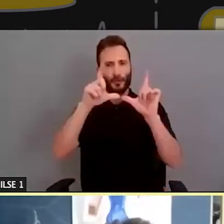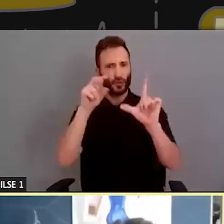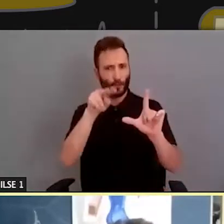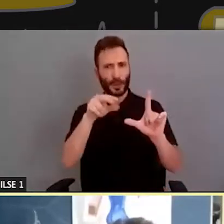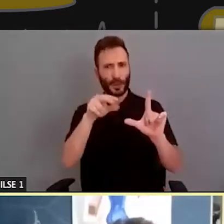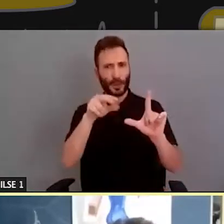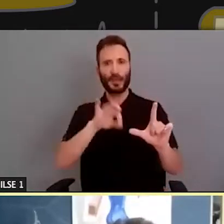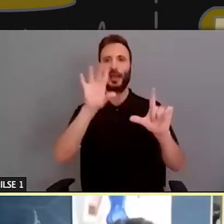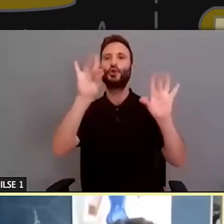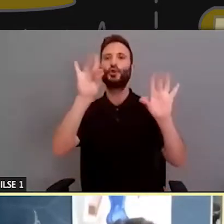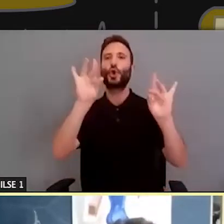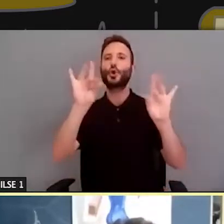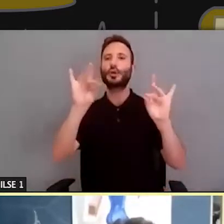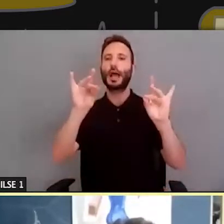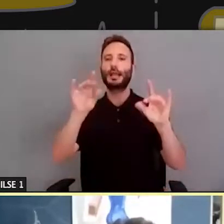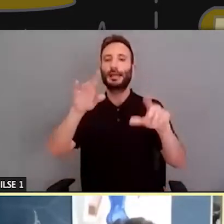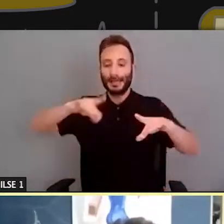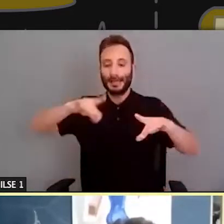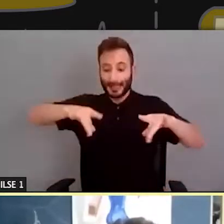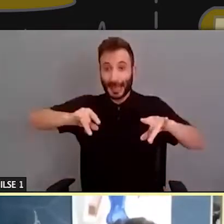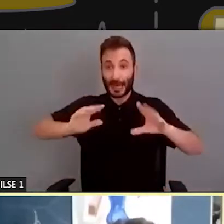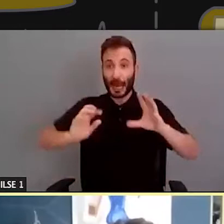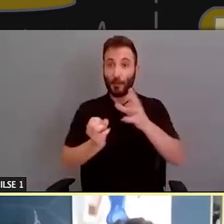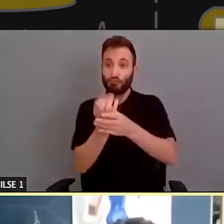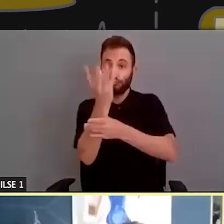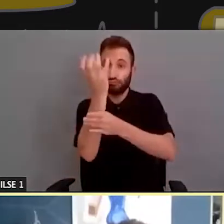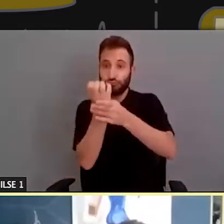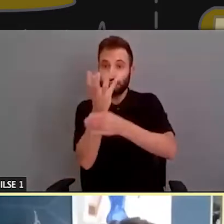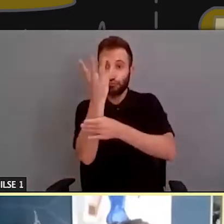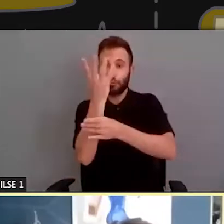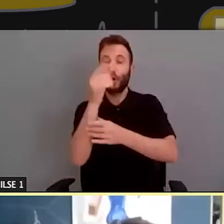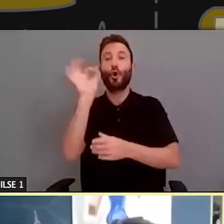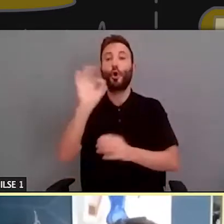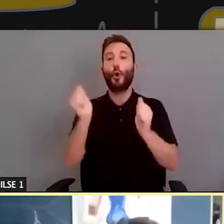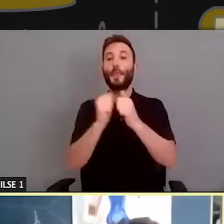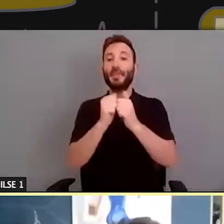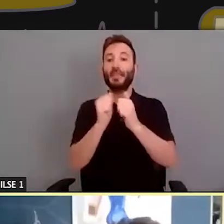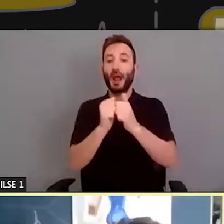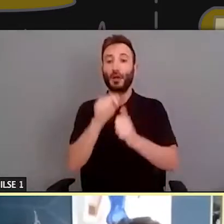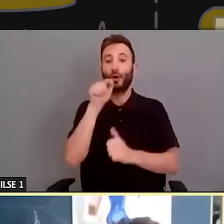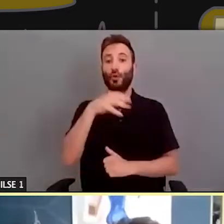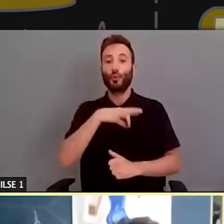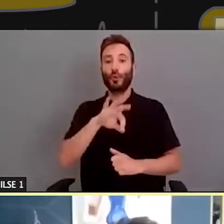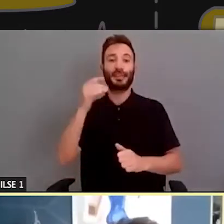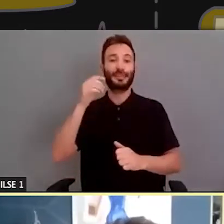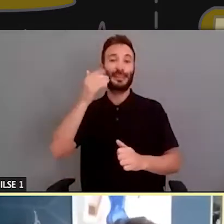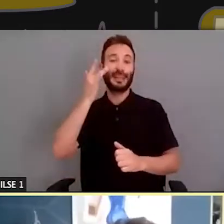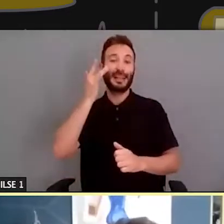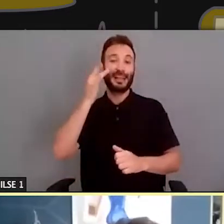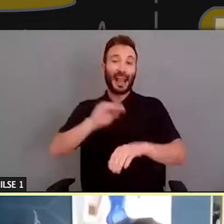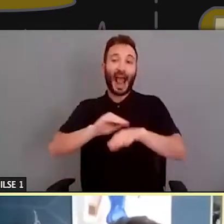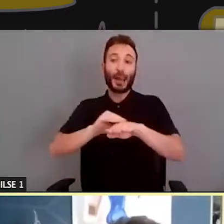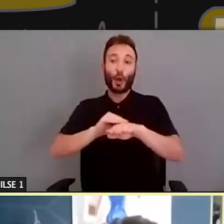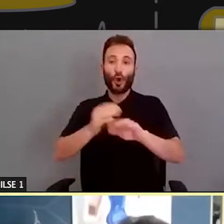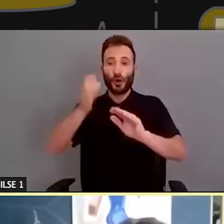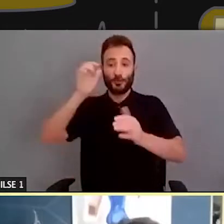tocar la tierra volcánica o la roca, pues te llevas tu desinfectante de manos y no es